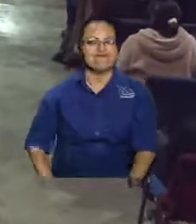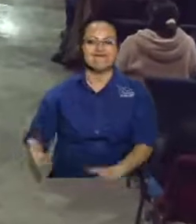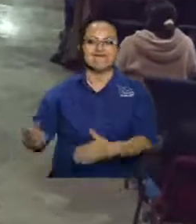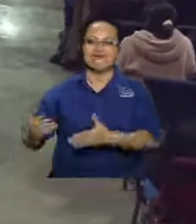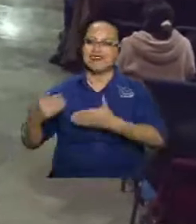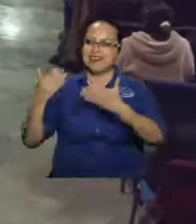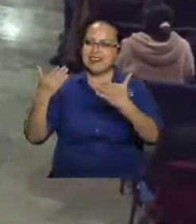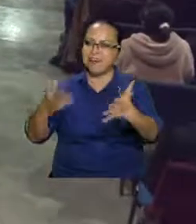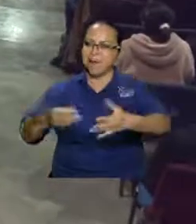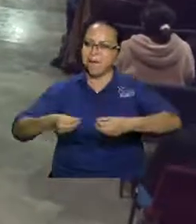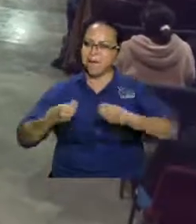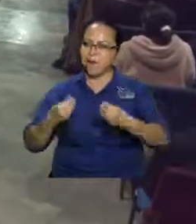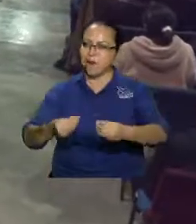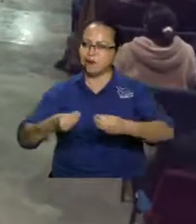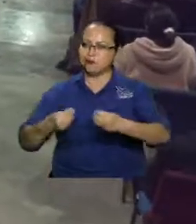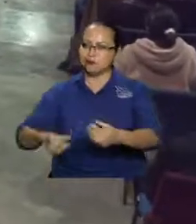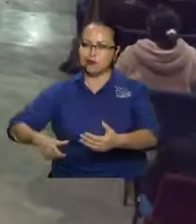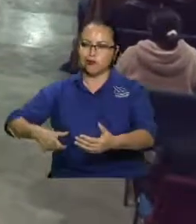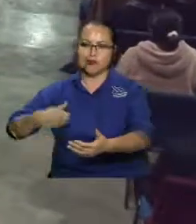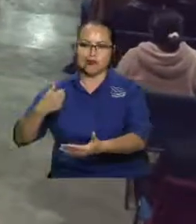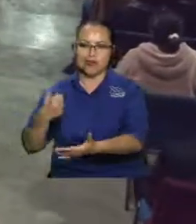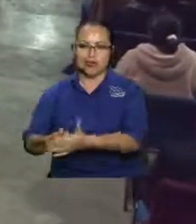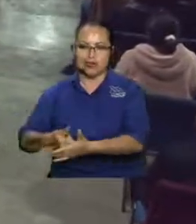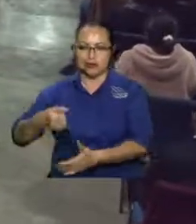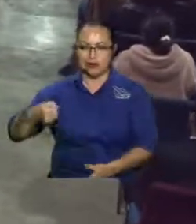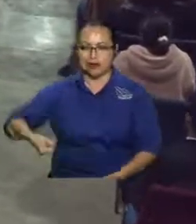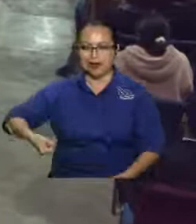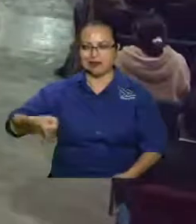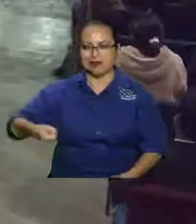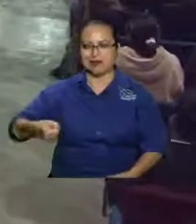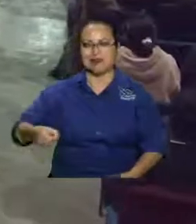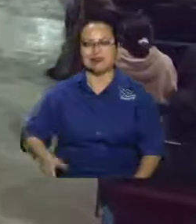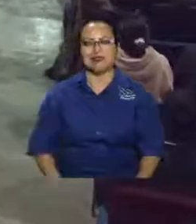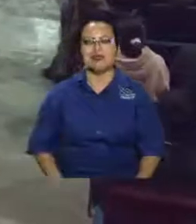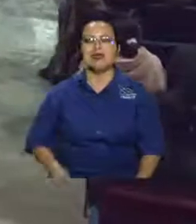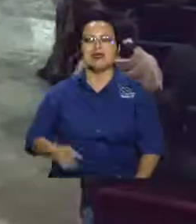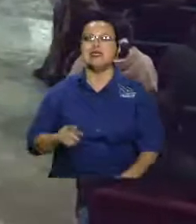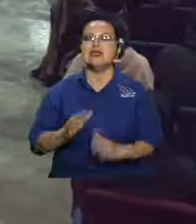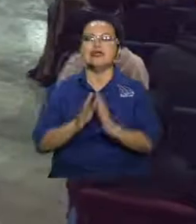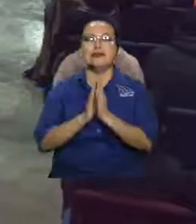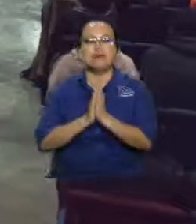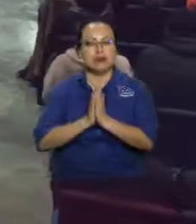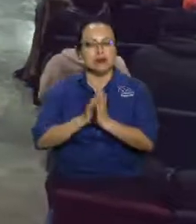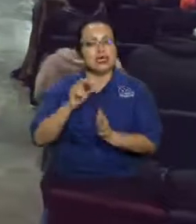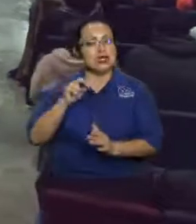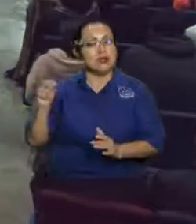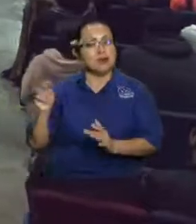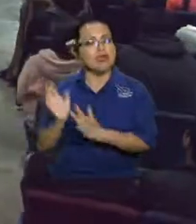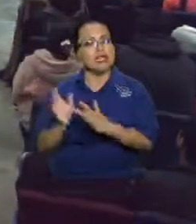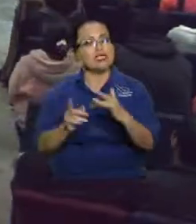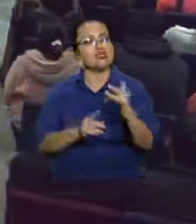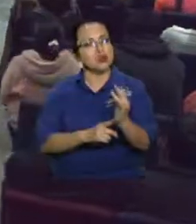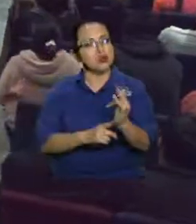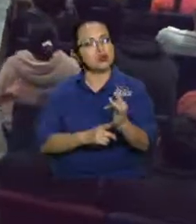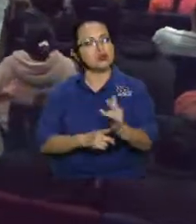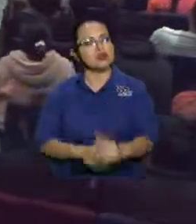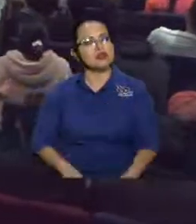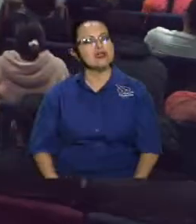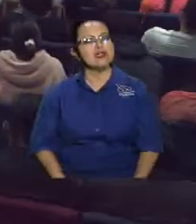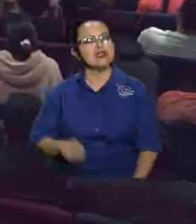Le dieron un montón, una valija llena de euros y entonces ni modo. Pero ahora yo le pido en el nombre de